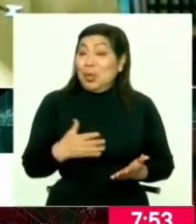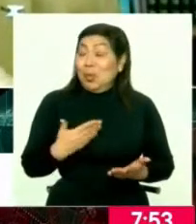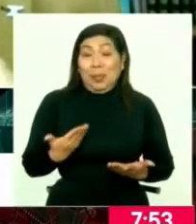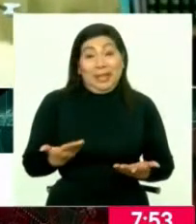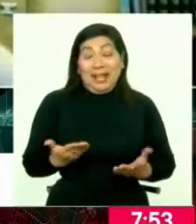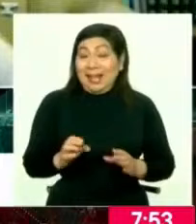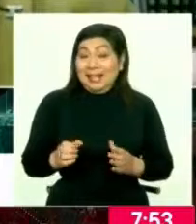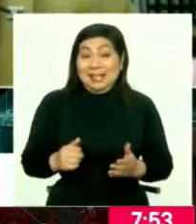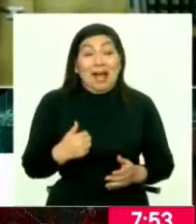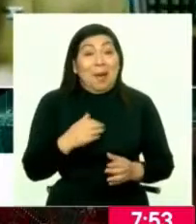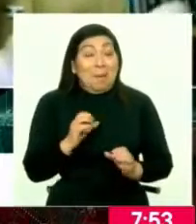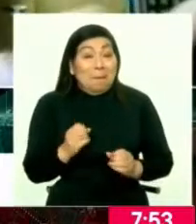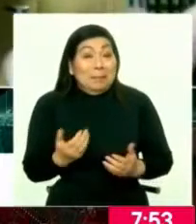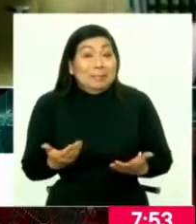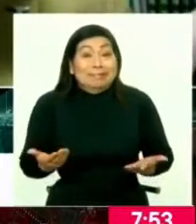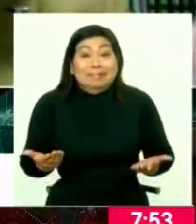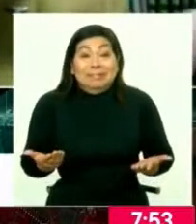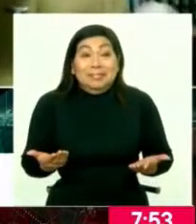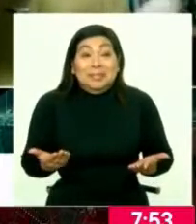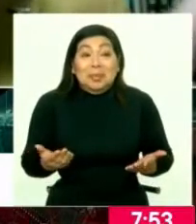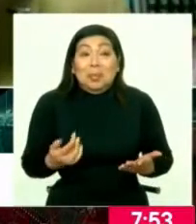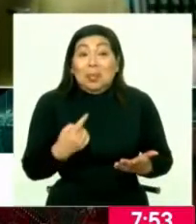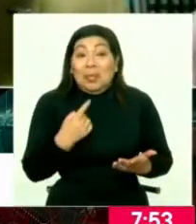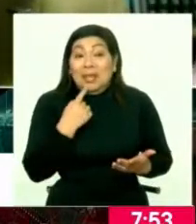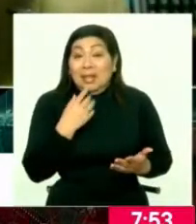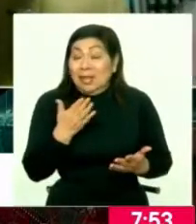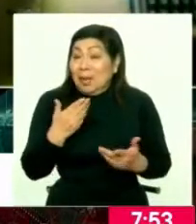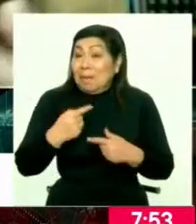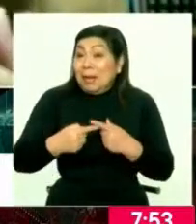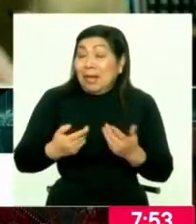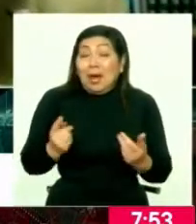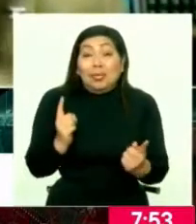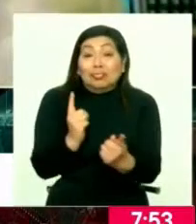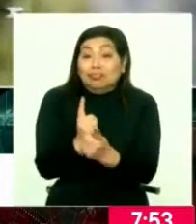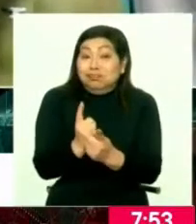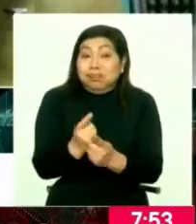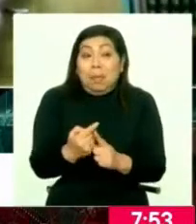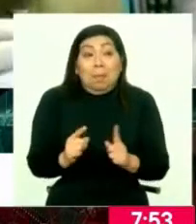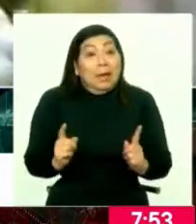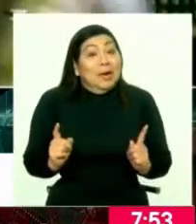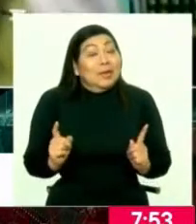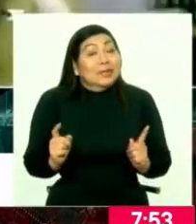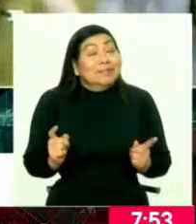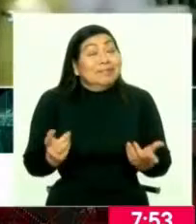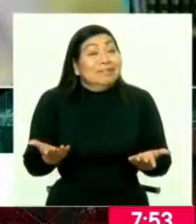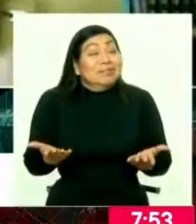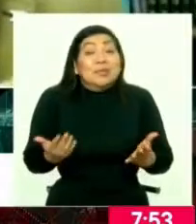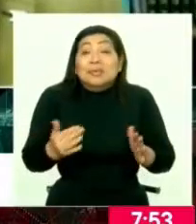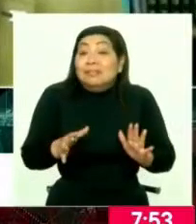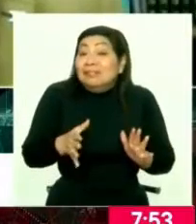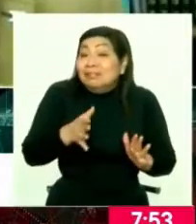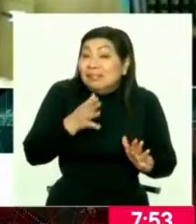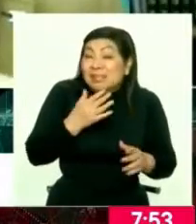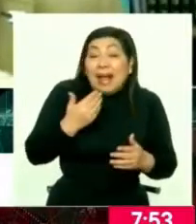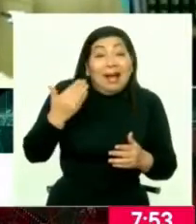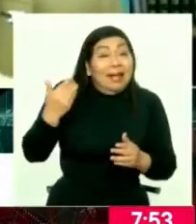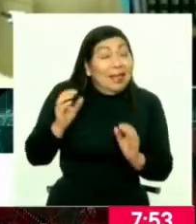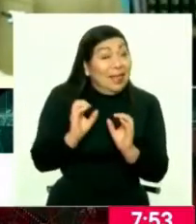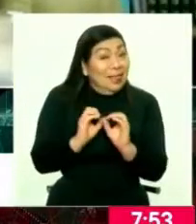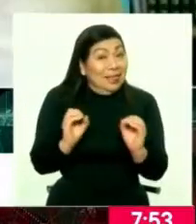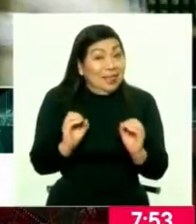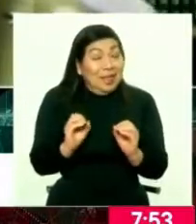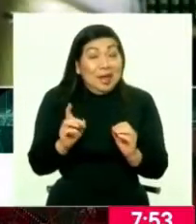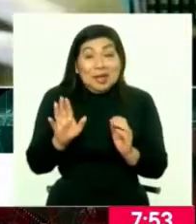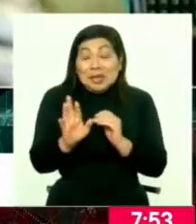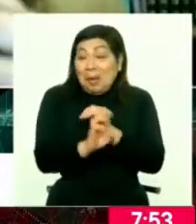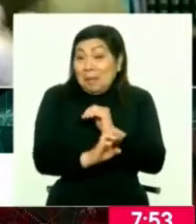jugar a favor porque puede mostrarse como un rey más llano, más cercano, ¿no? Eso, por ejemplo, no se veía hace tiempo en el